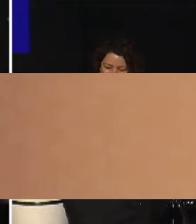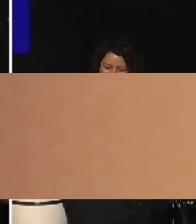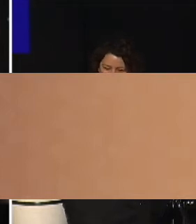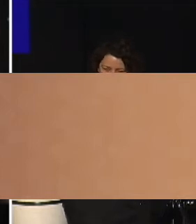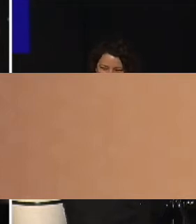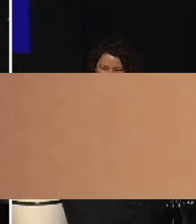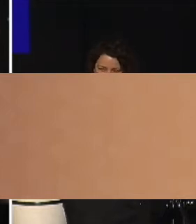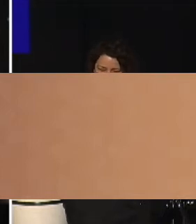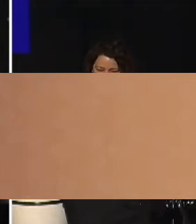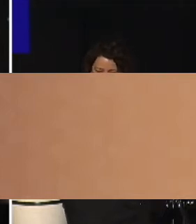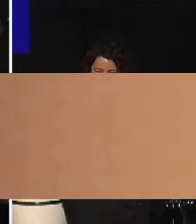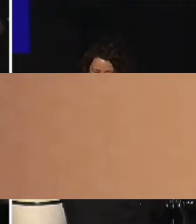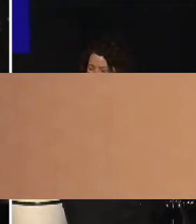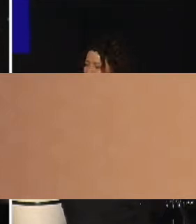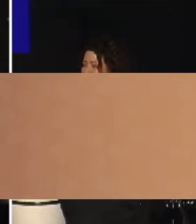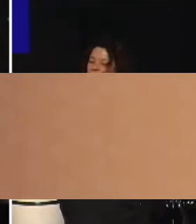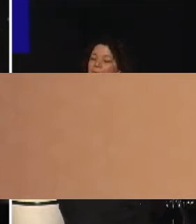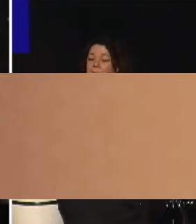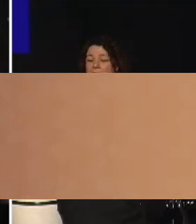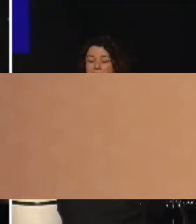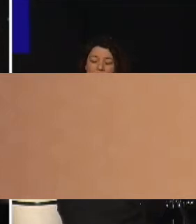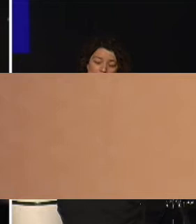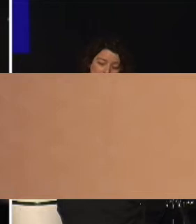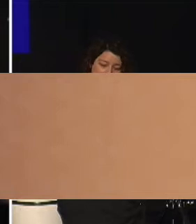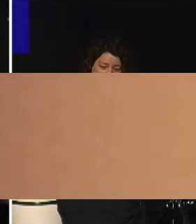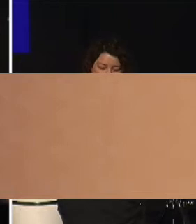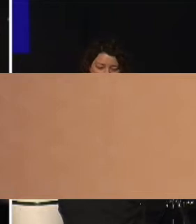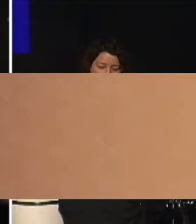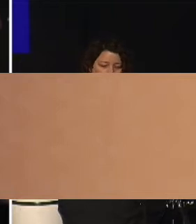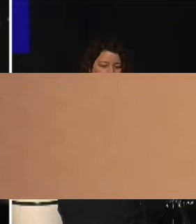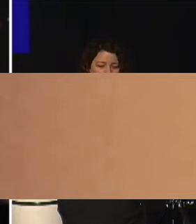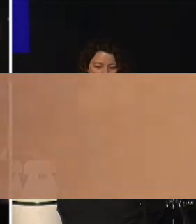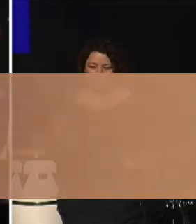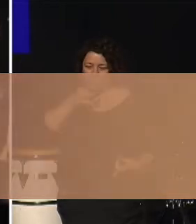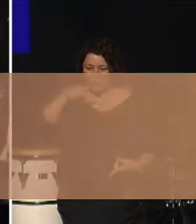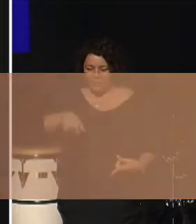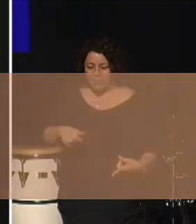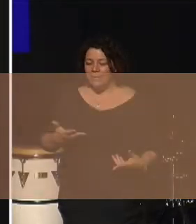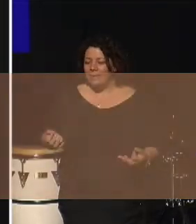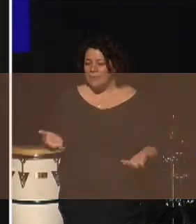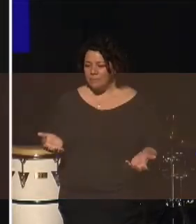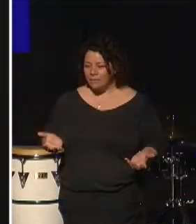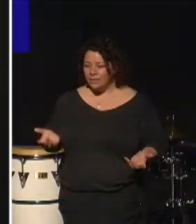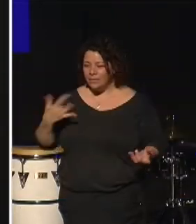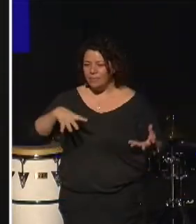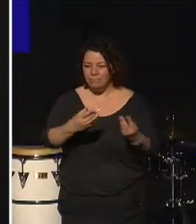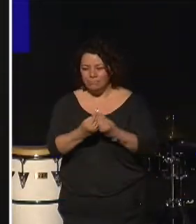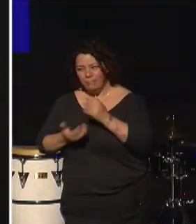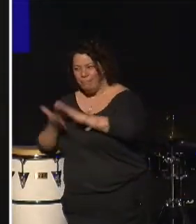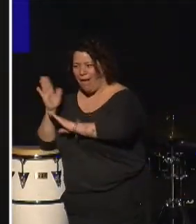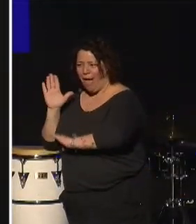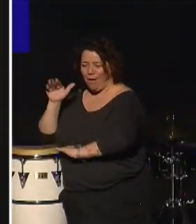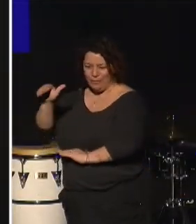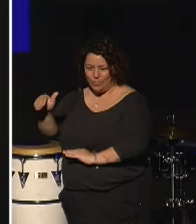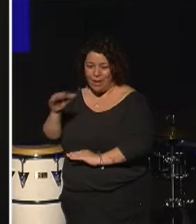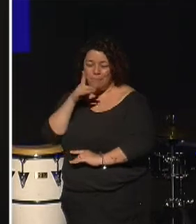hablar nada. Mi misión hoy, o lo que quiero hacer, es llevaros conmigo de aventura, ¿vale? Porque